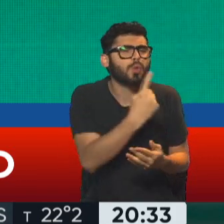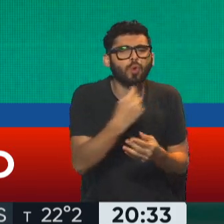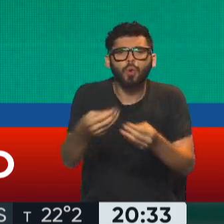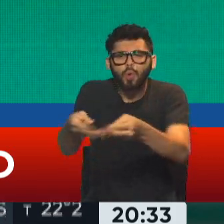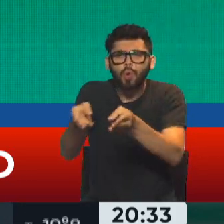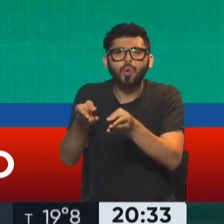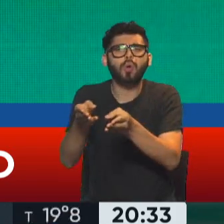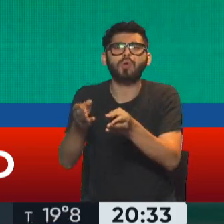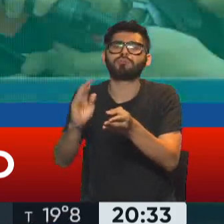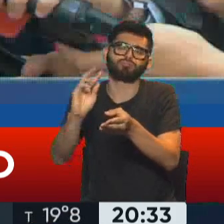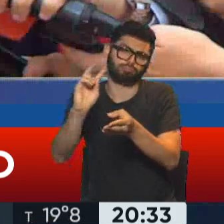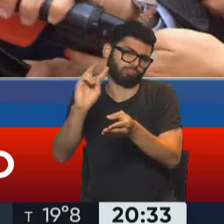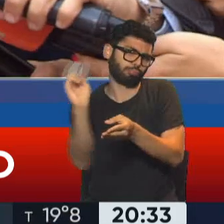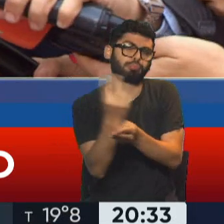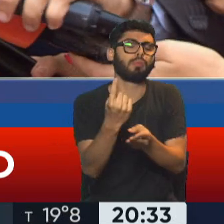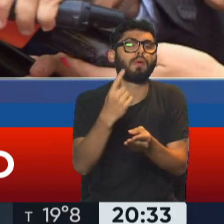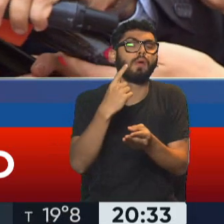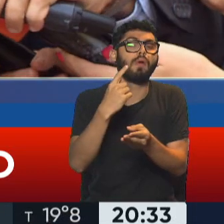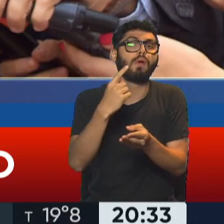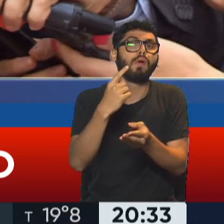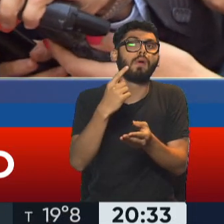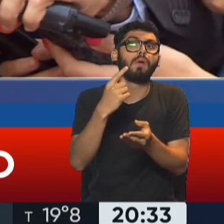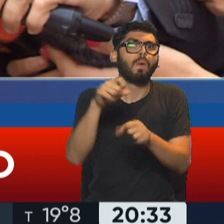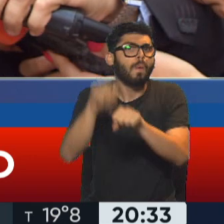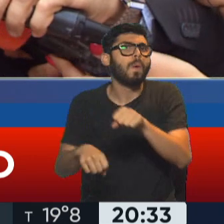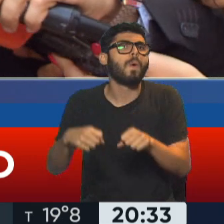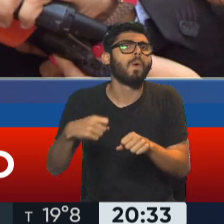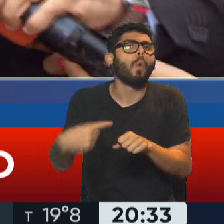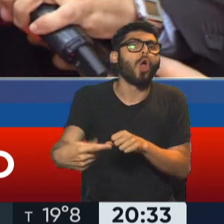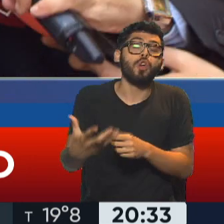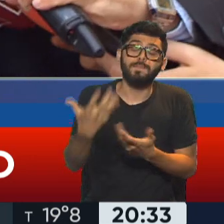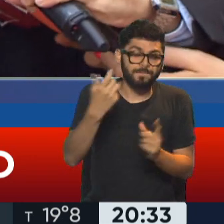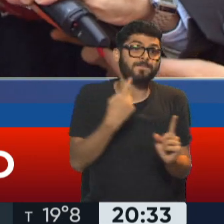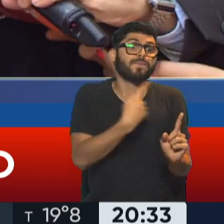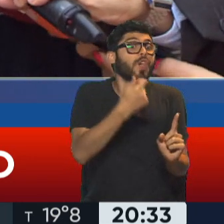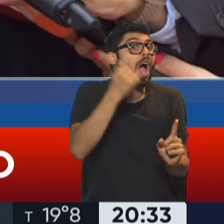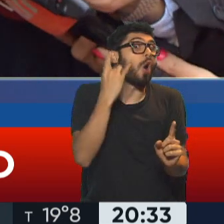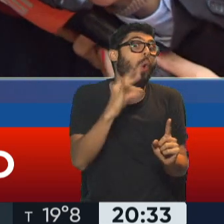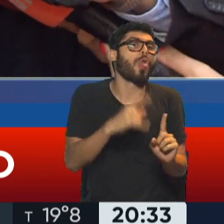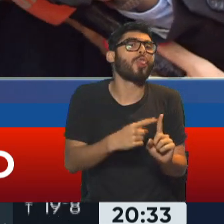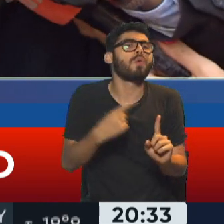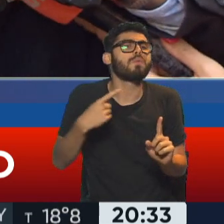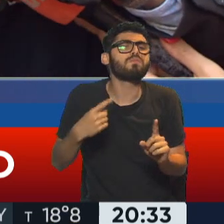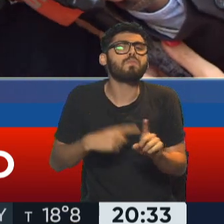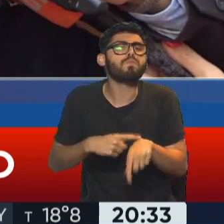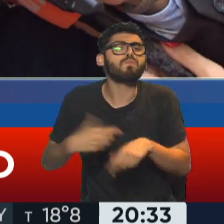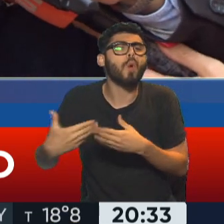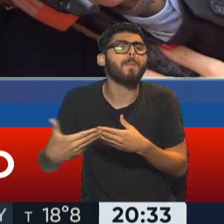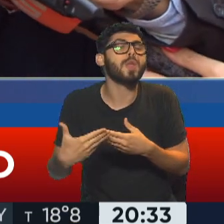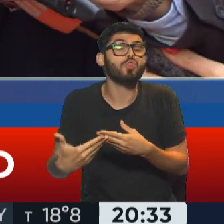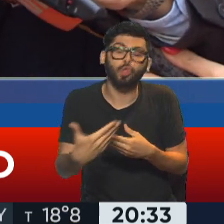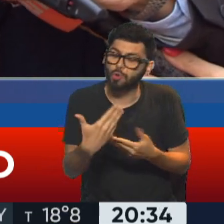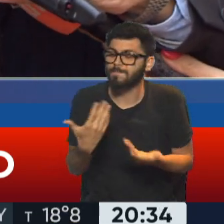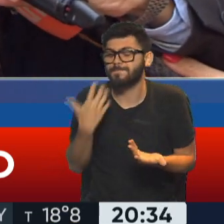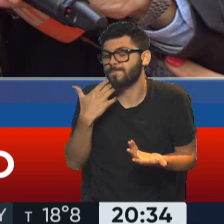está claro en cuánto tiempo después. Hoy hubo una pregunta a Aguad no pudo precisar en qué momento, sí precisó quién había dado esa